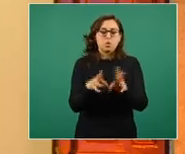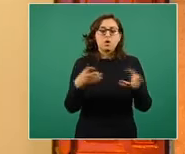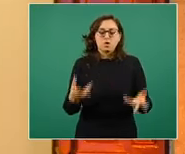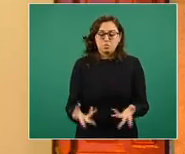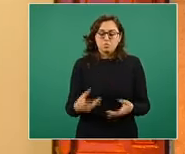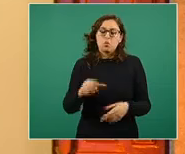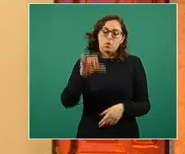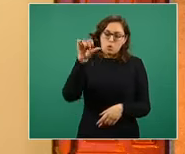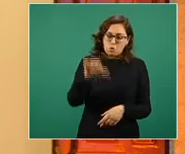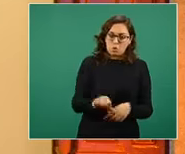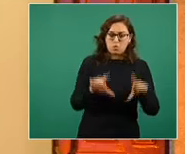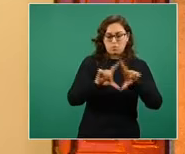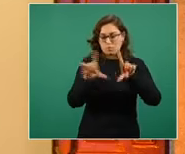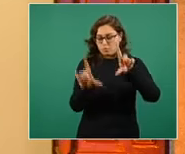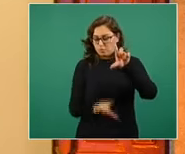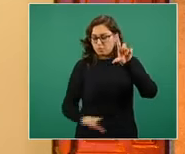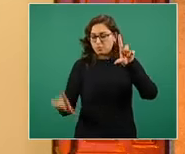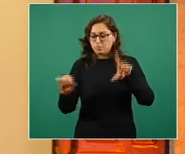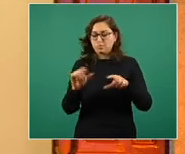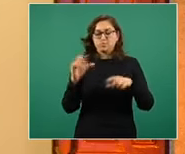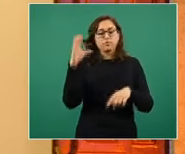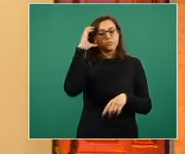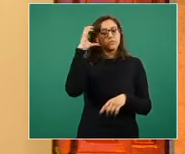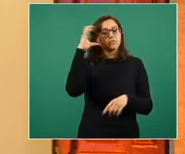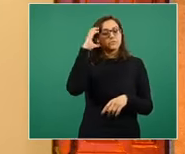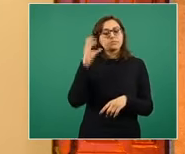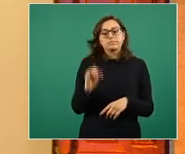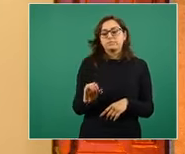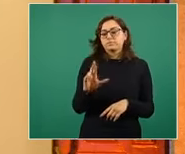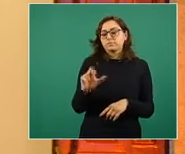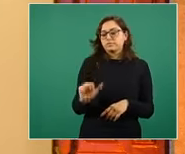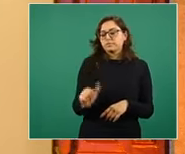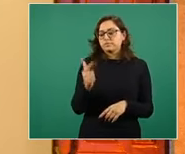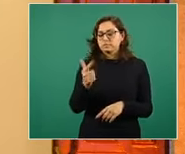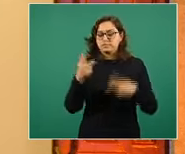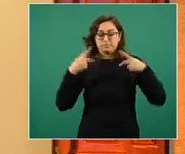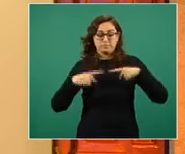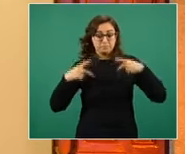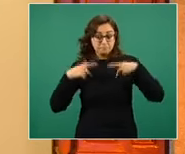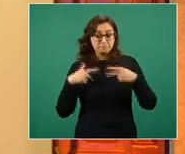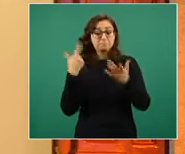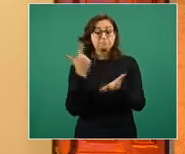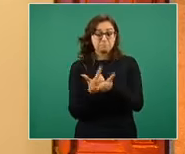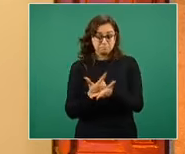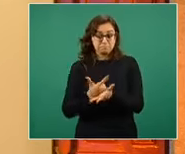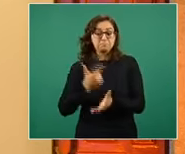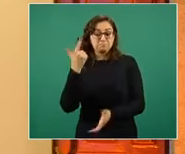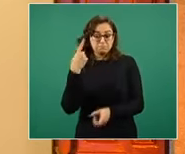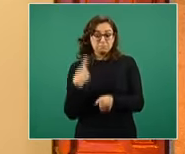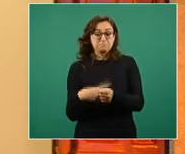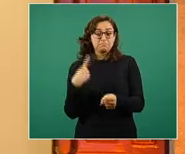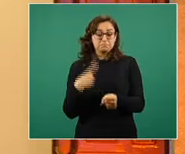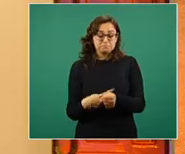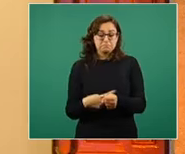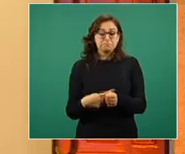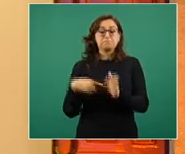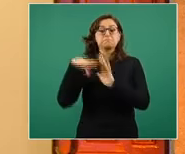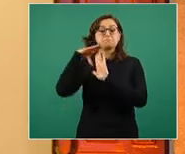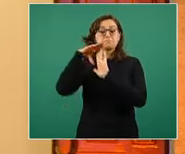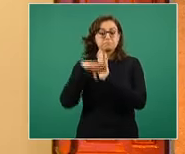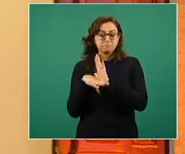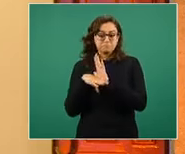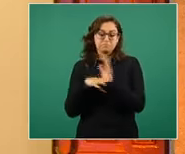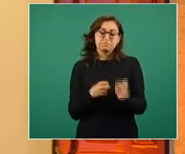de camas generales, que son para los pacientes más graves, ahora tenemos un descenso de